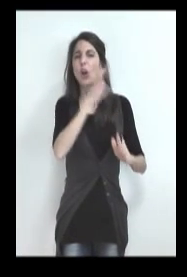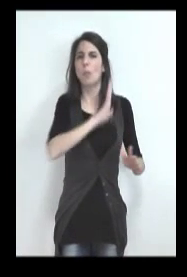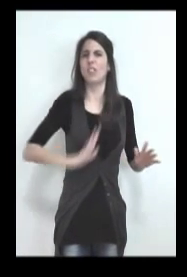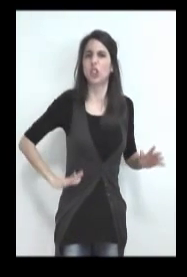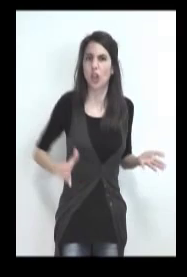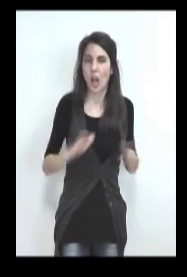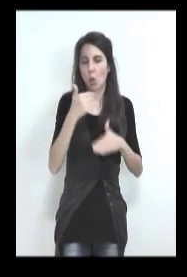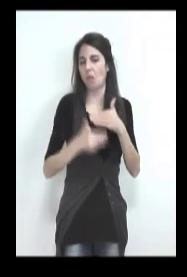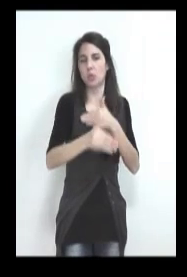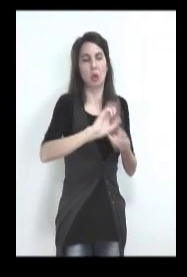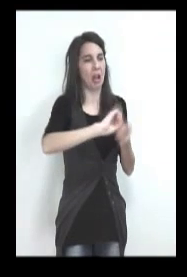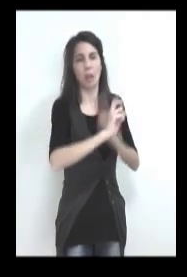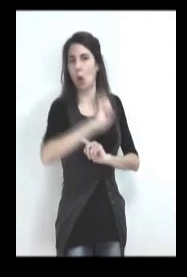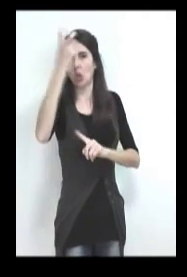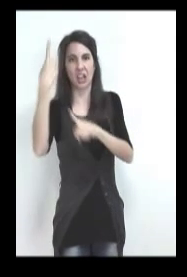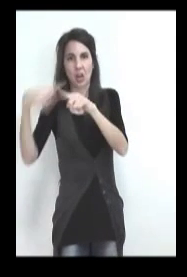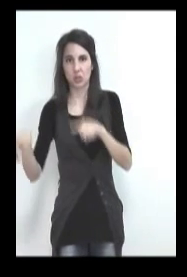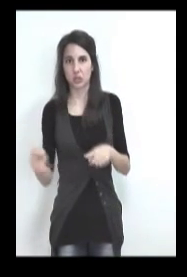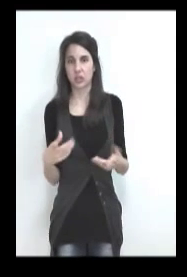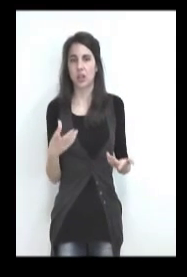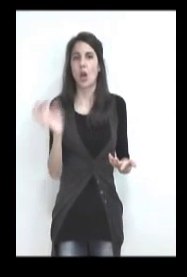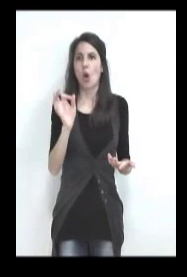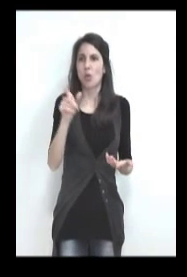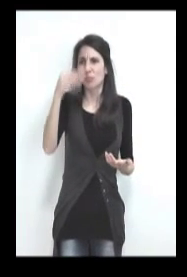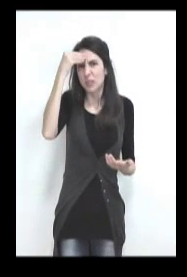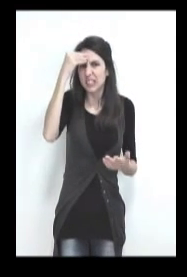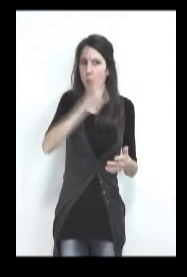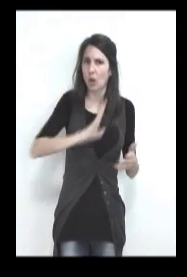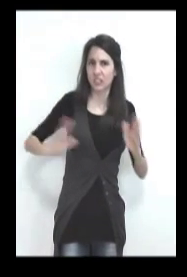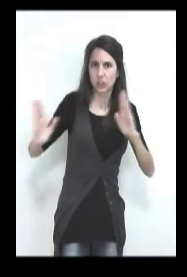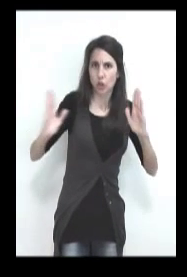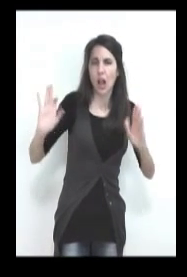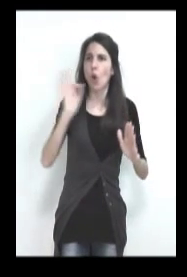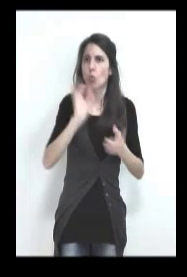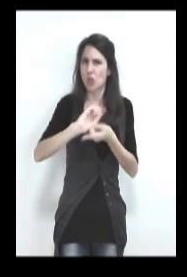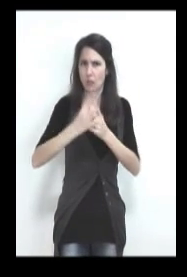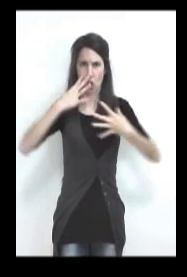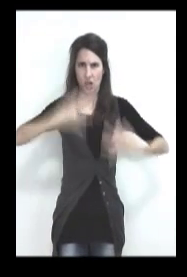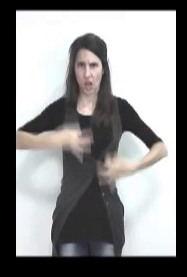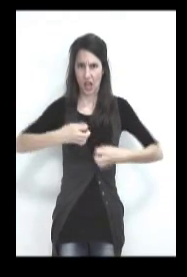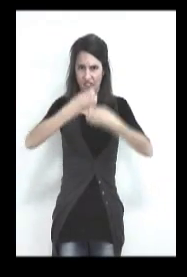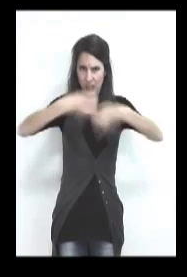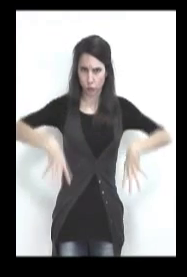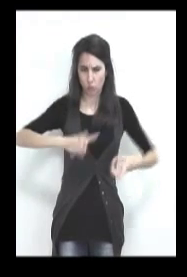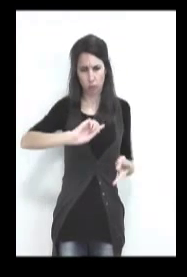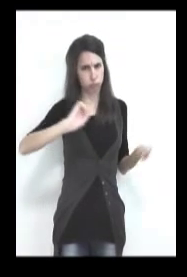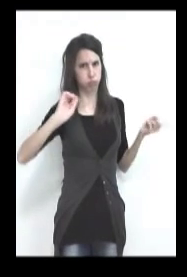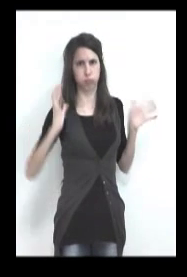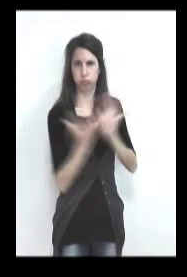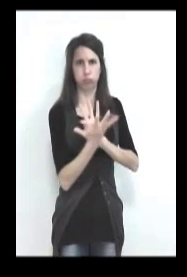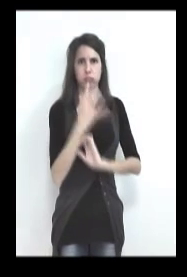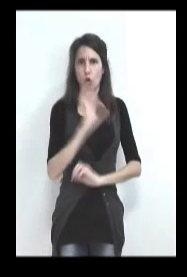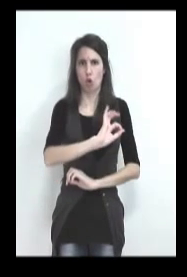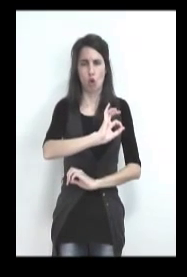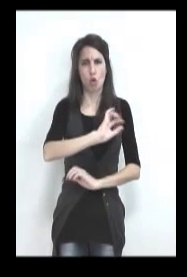lo veis como un cambio real de las infraestructuras que están viniendo para los próximos 10